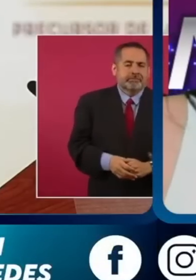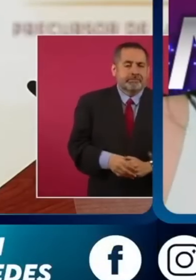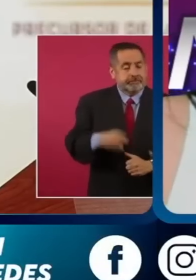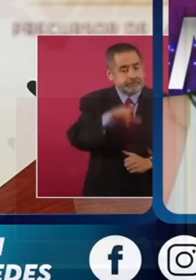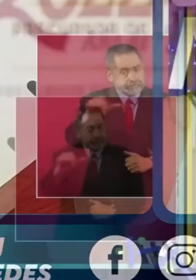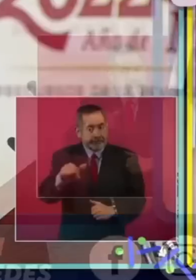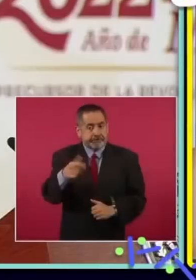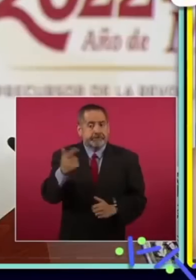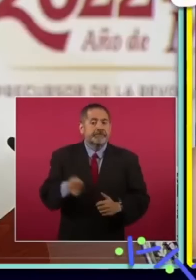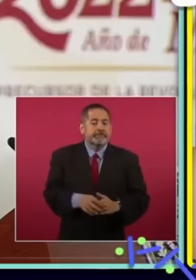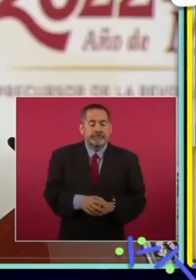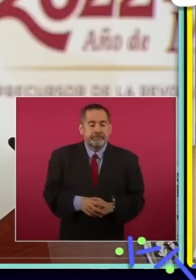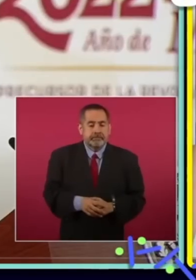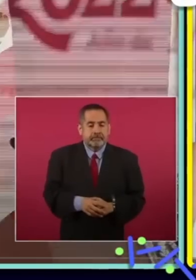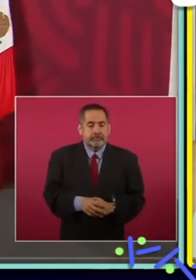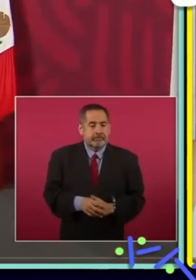Luego